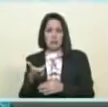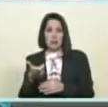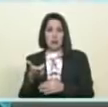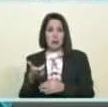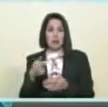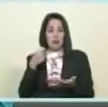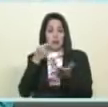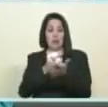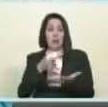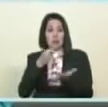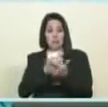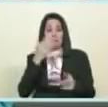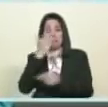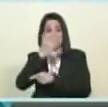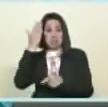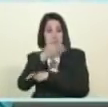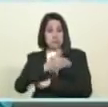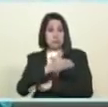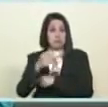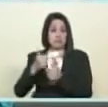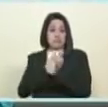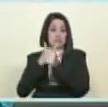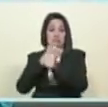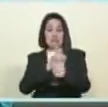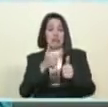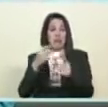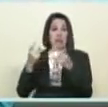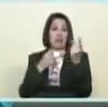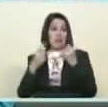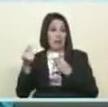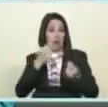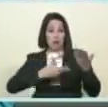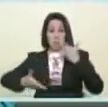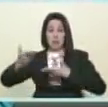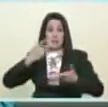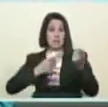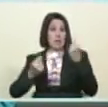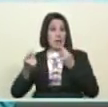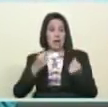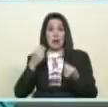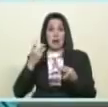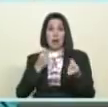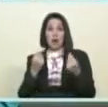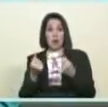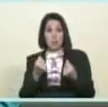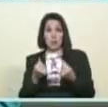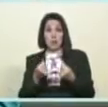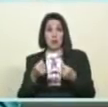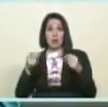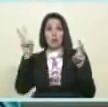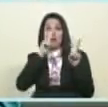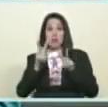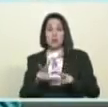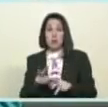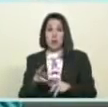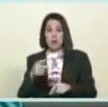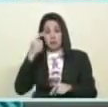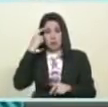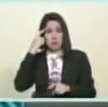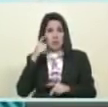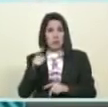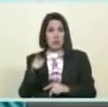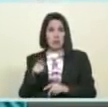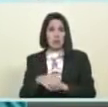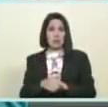emitió sanciones de persecución financiera, comercial y económica contra Venezuela. Ustedes saben eso, ¿verdad?